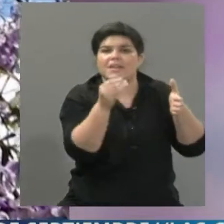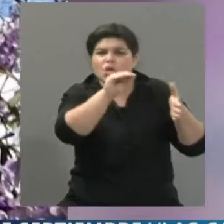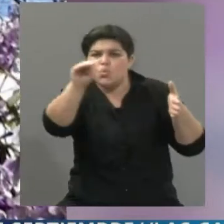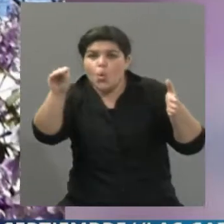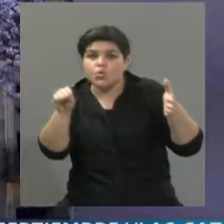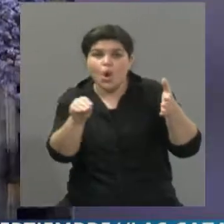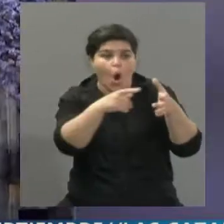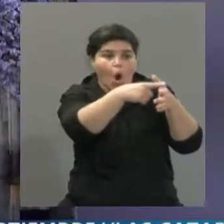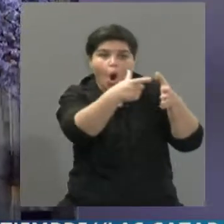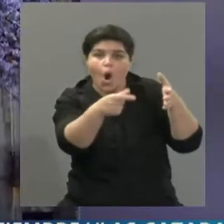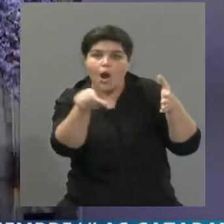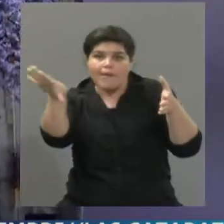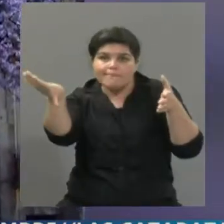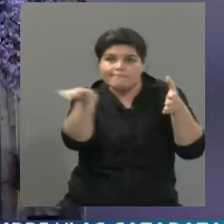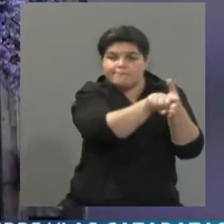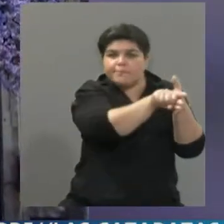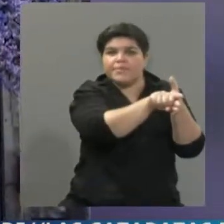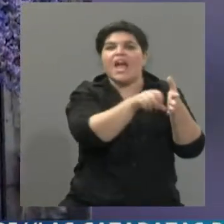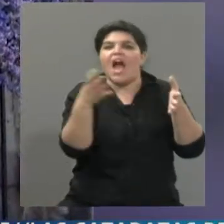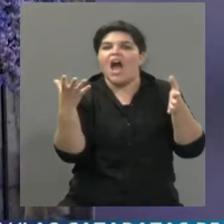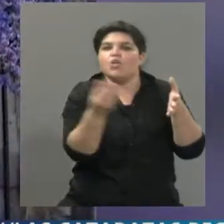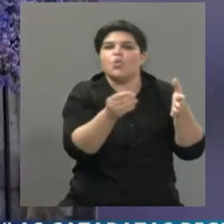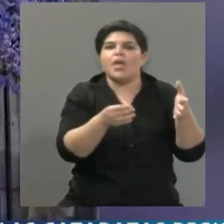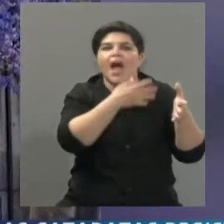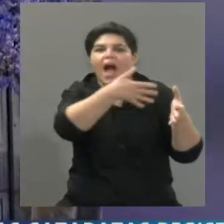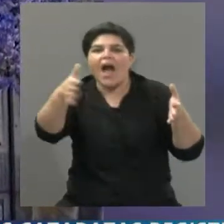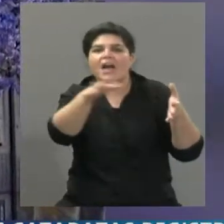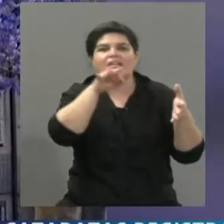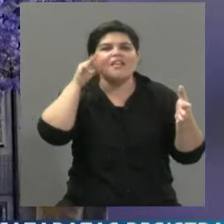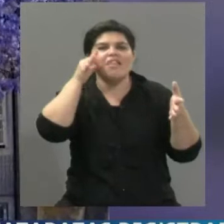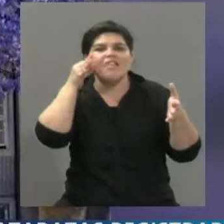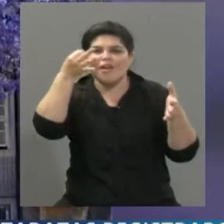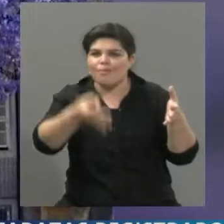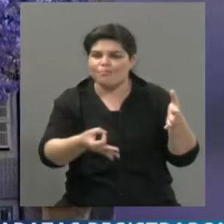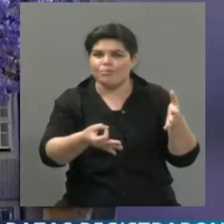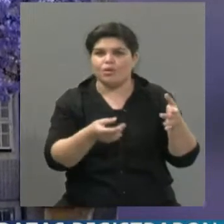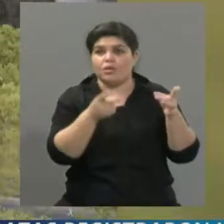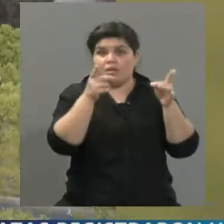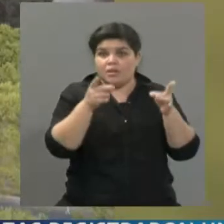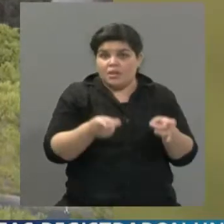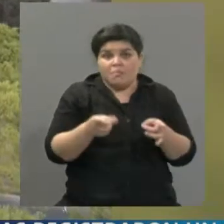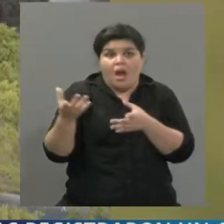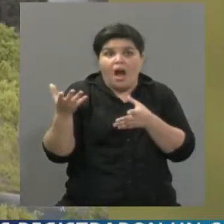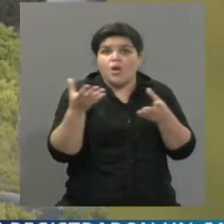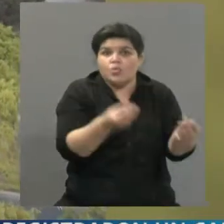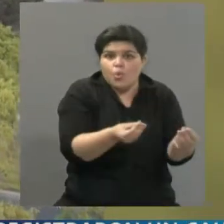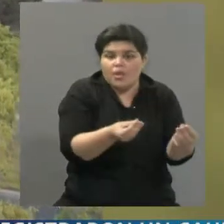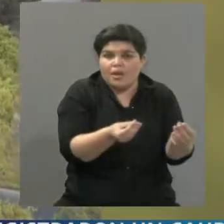En estos días hace falta ya una lluvia no solamente para aplacar la tierra, sino para limpiar los flores, para que sigan teniendo ese efecto.